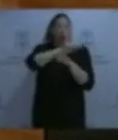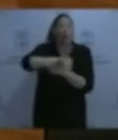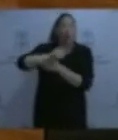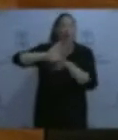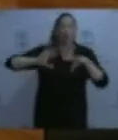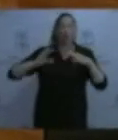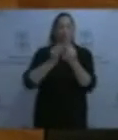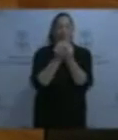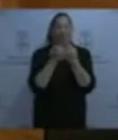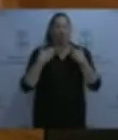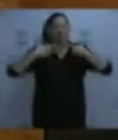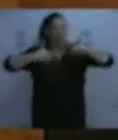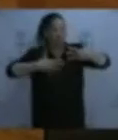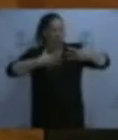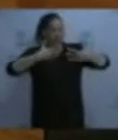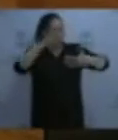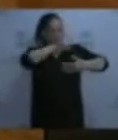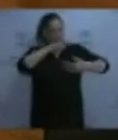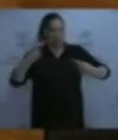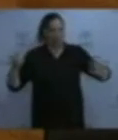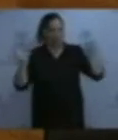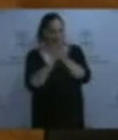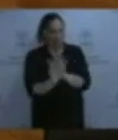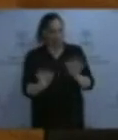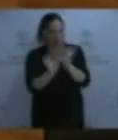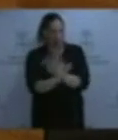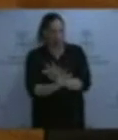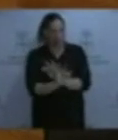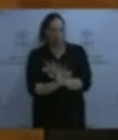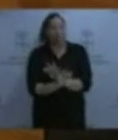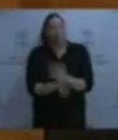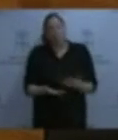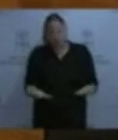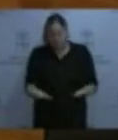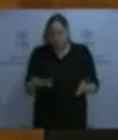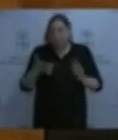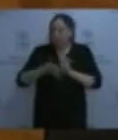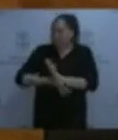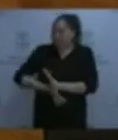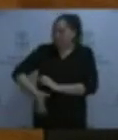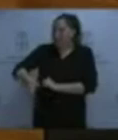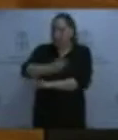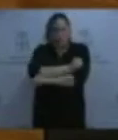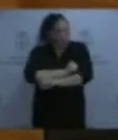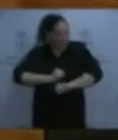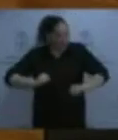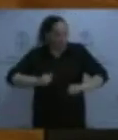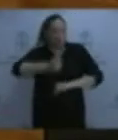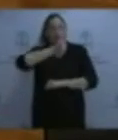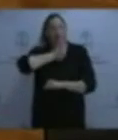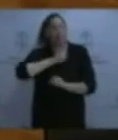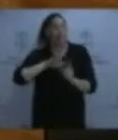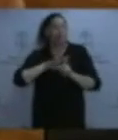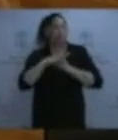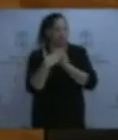por persona al mes. Vamos, que el tellao ya era de contrachapao y de uralita. Y